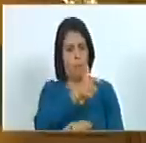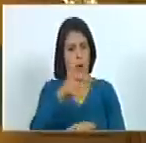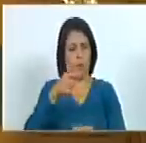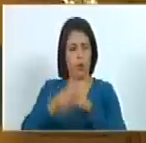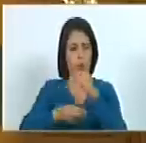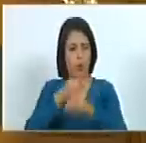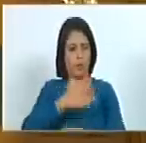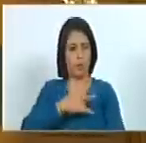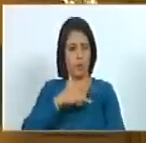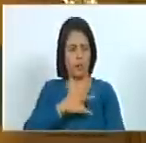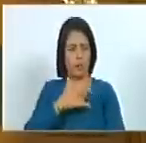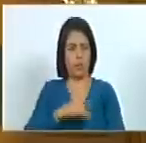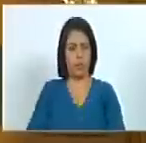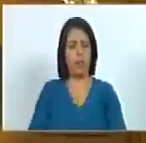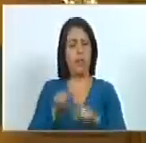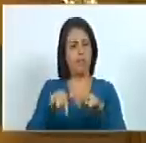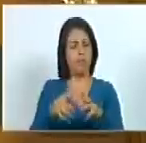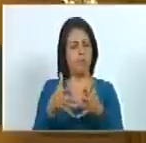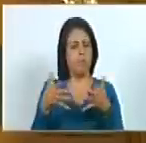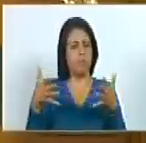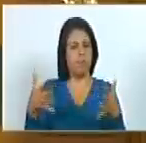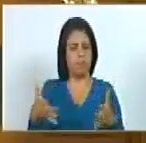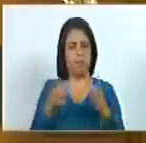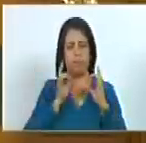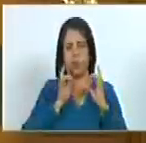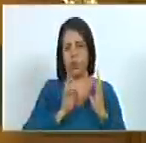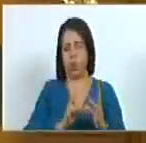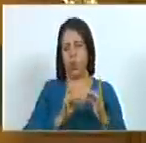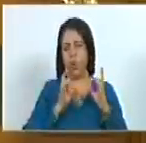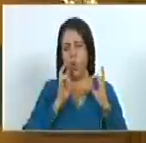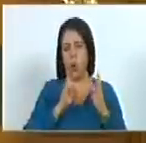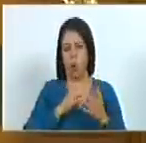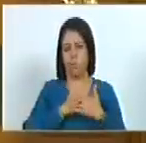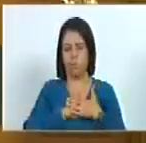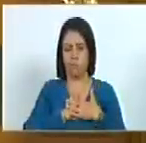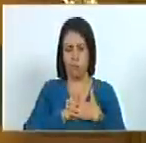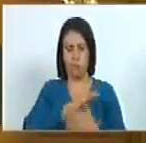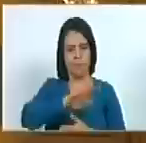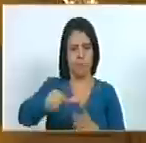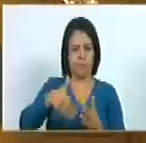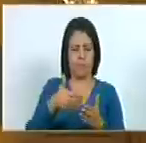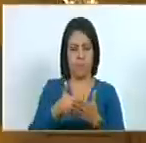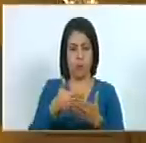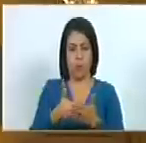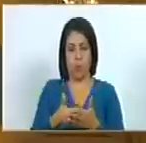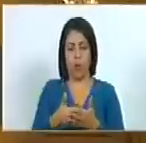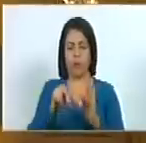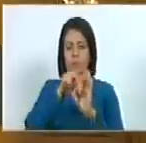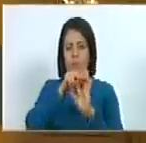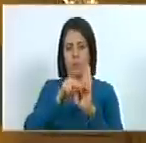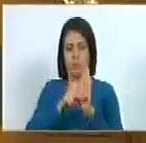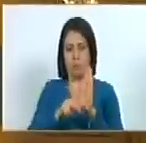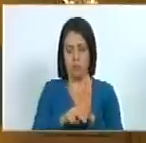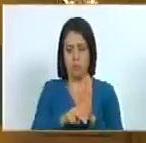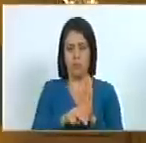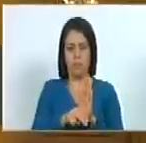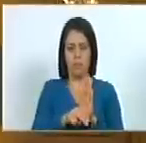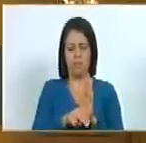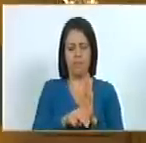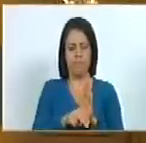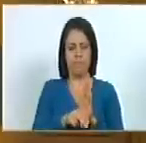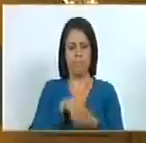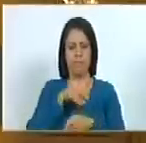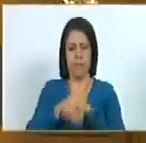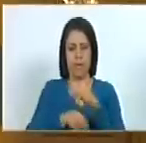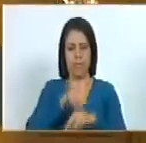ha sentido con enorme dolor, todas las medidas